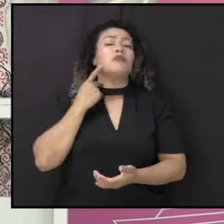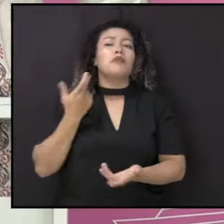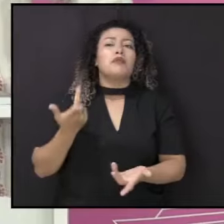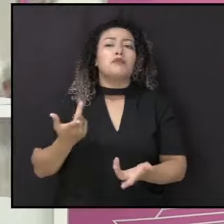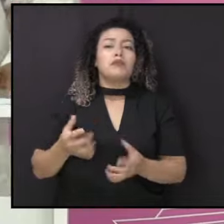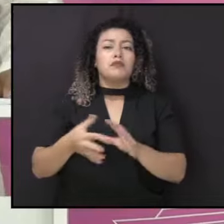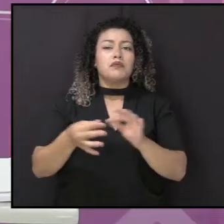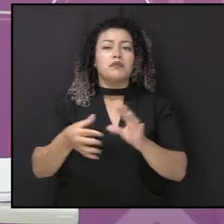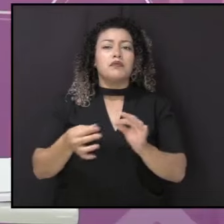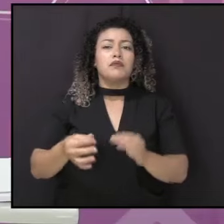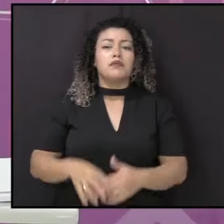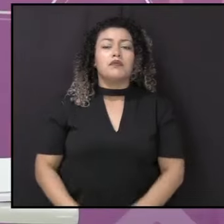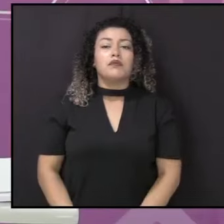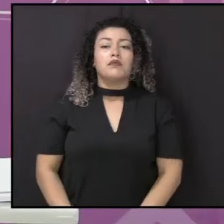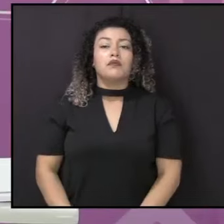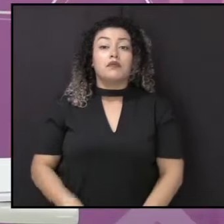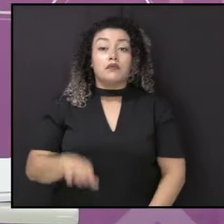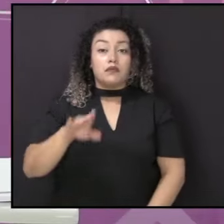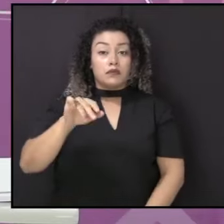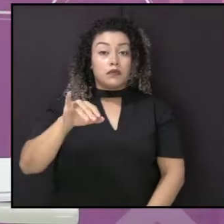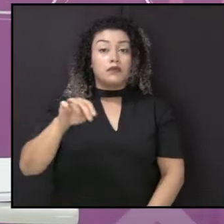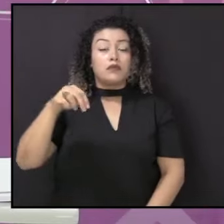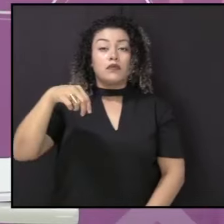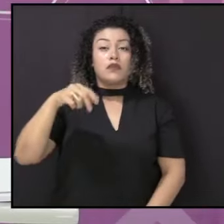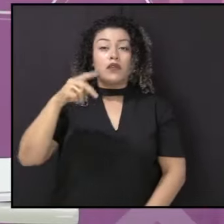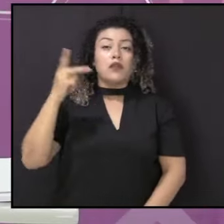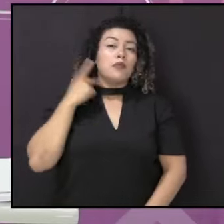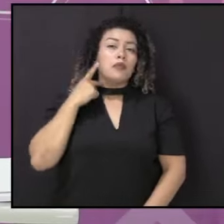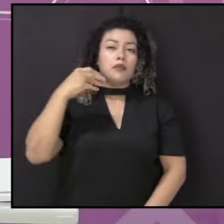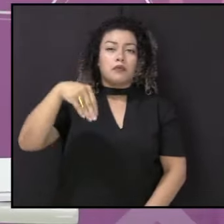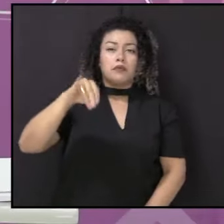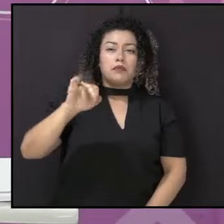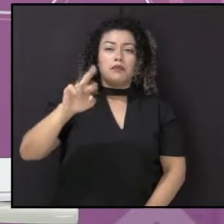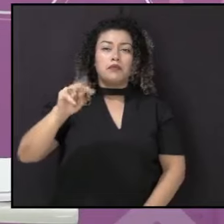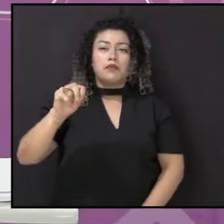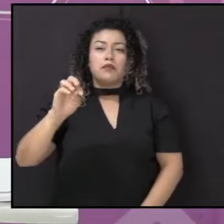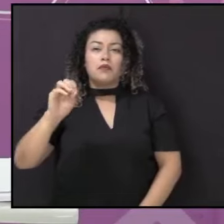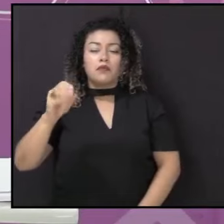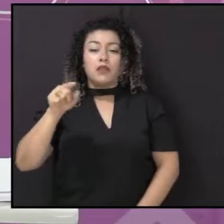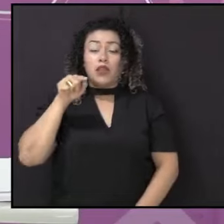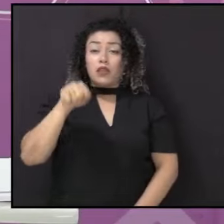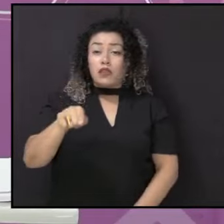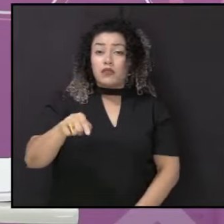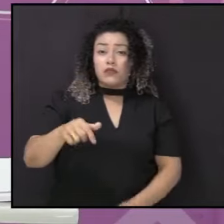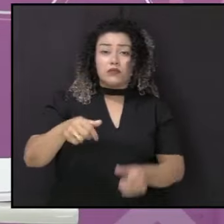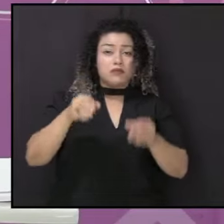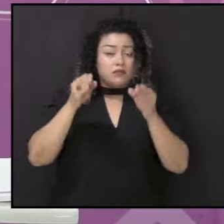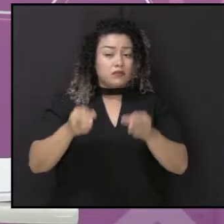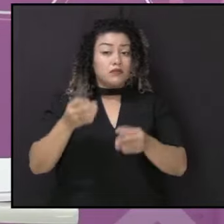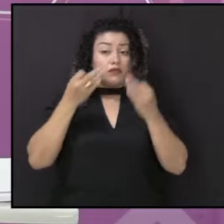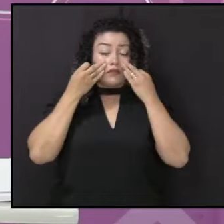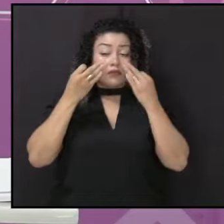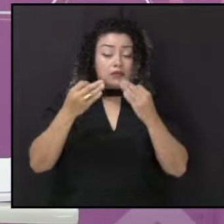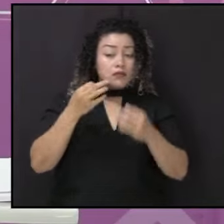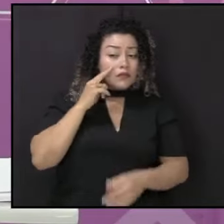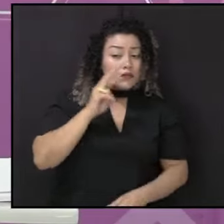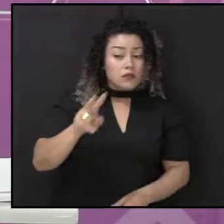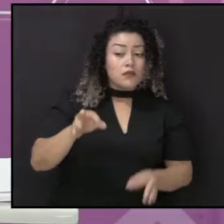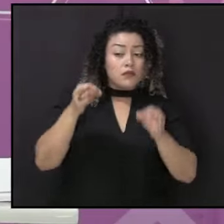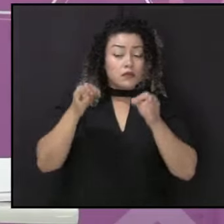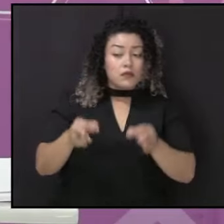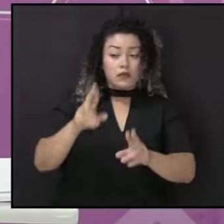Adelante. Bueno, precisamente el tema de la política migratoria es un tema que hay que verlo con mucha seriedad, sobre todo dignidad y respeto a quien